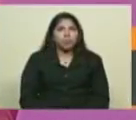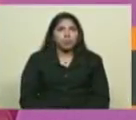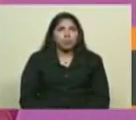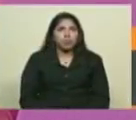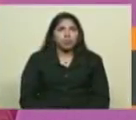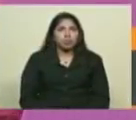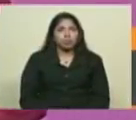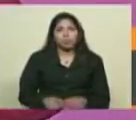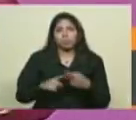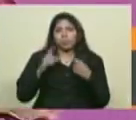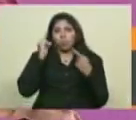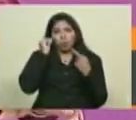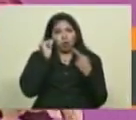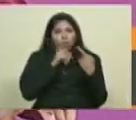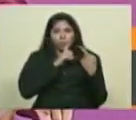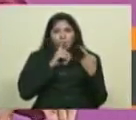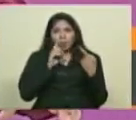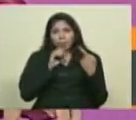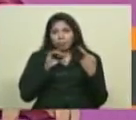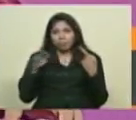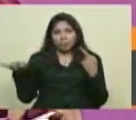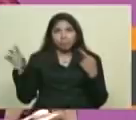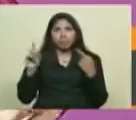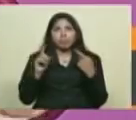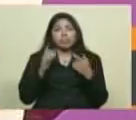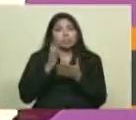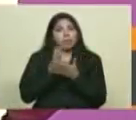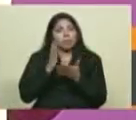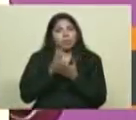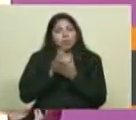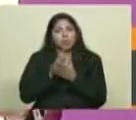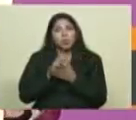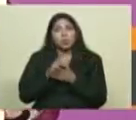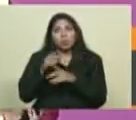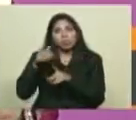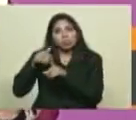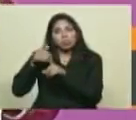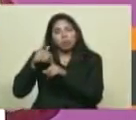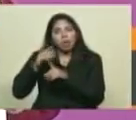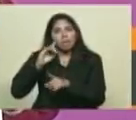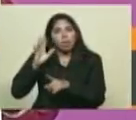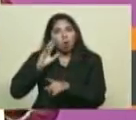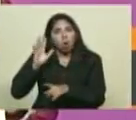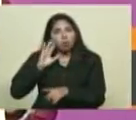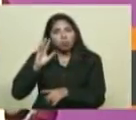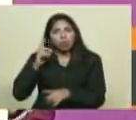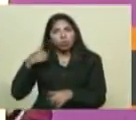Argelia Laya. Siempre recordada Argelia Laya.